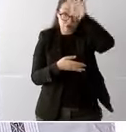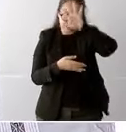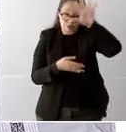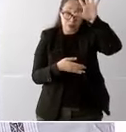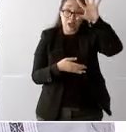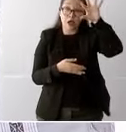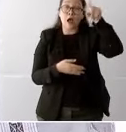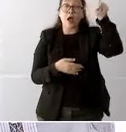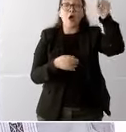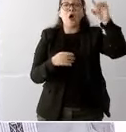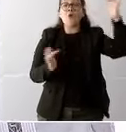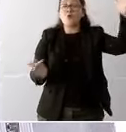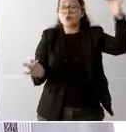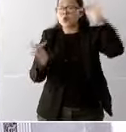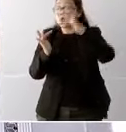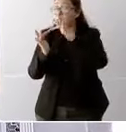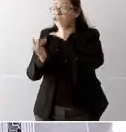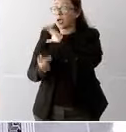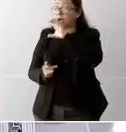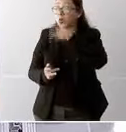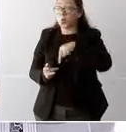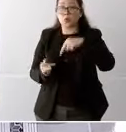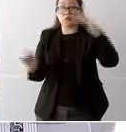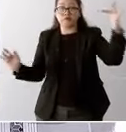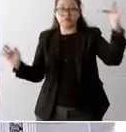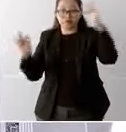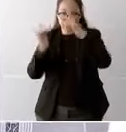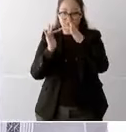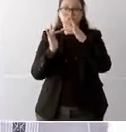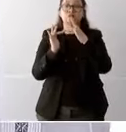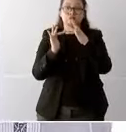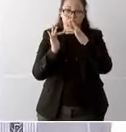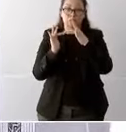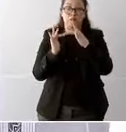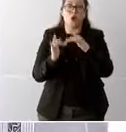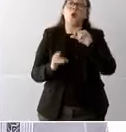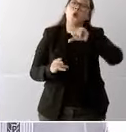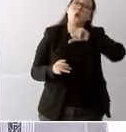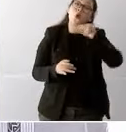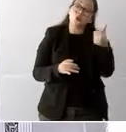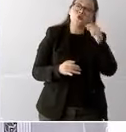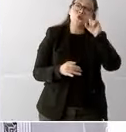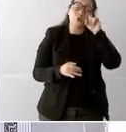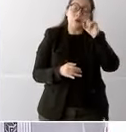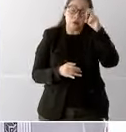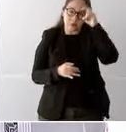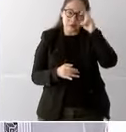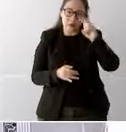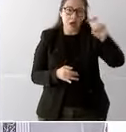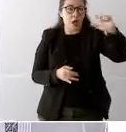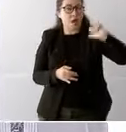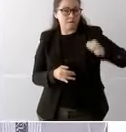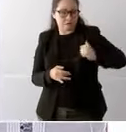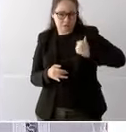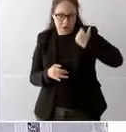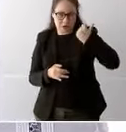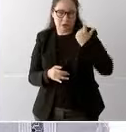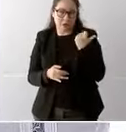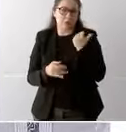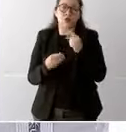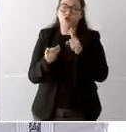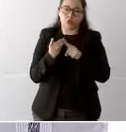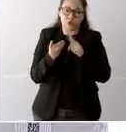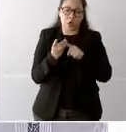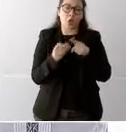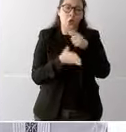hasta Cancún. Y en el caso de pasajeros, desde Salina Cruz,